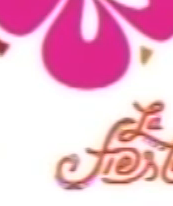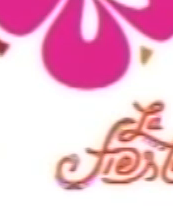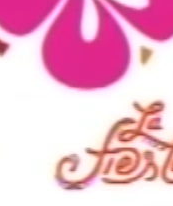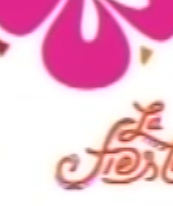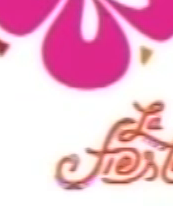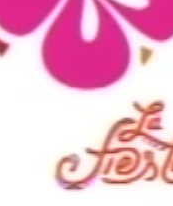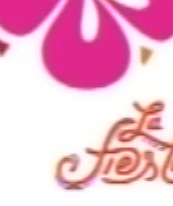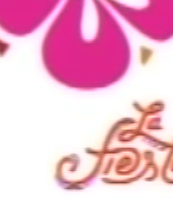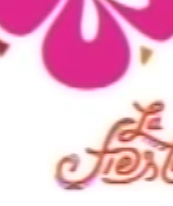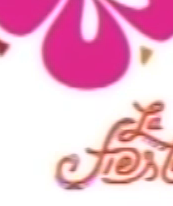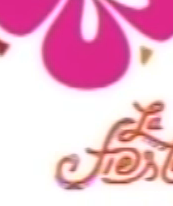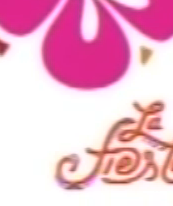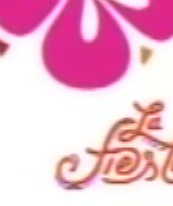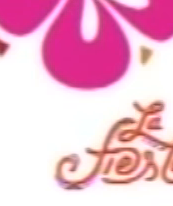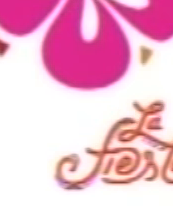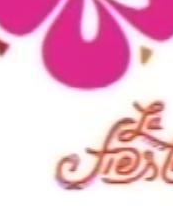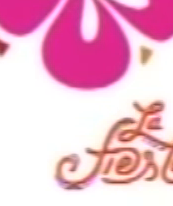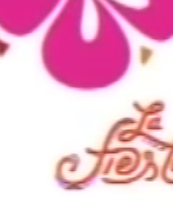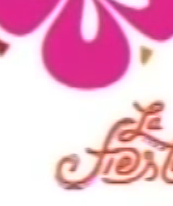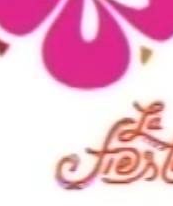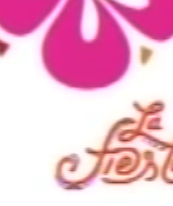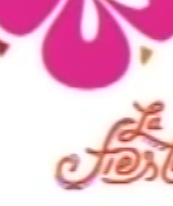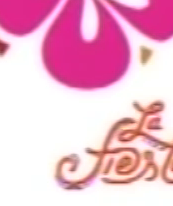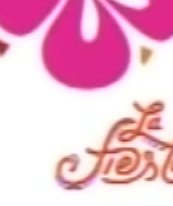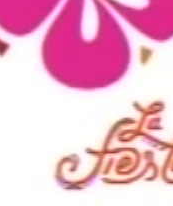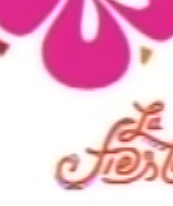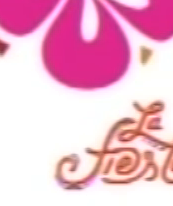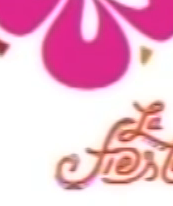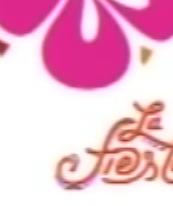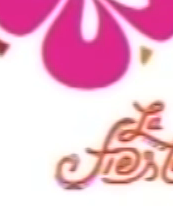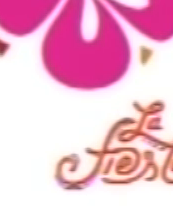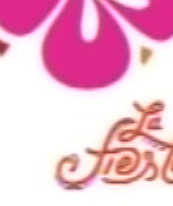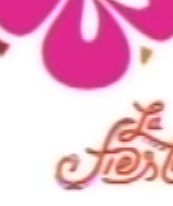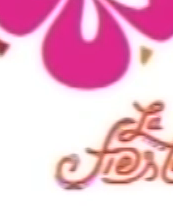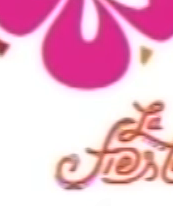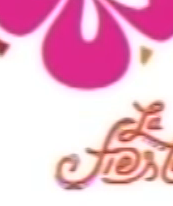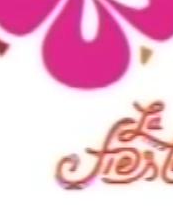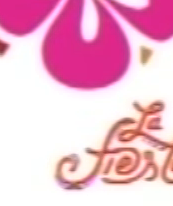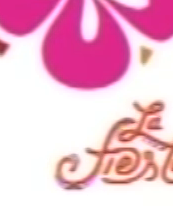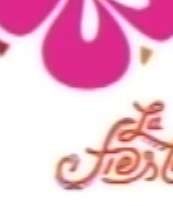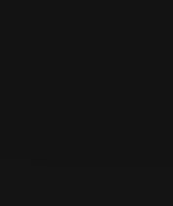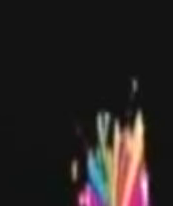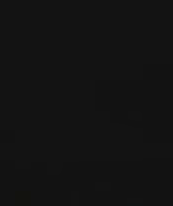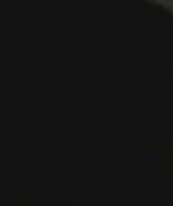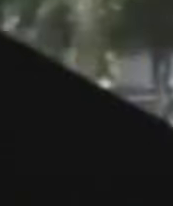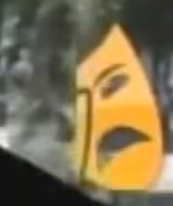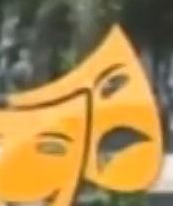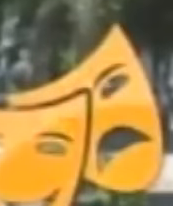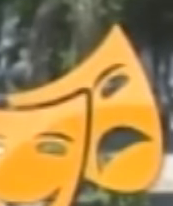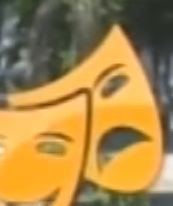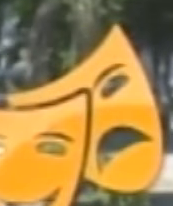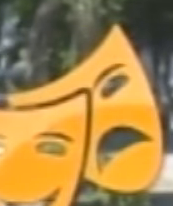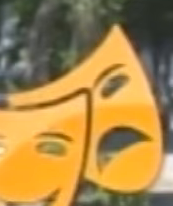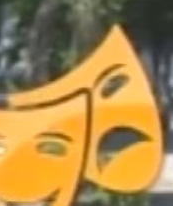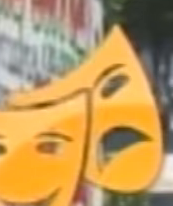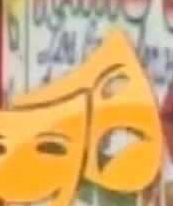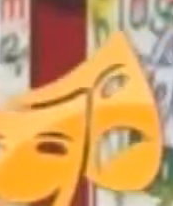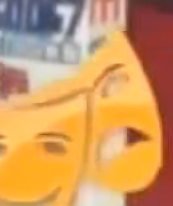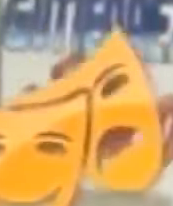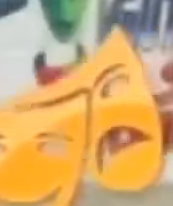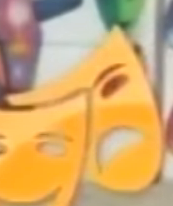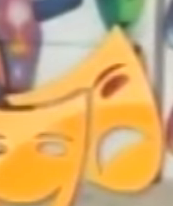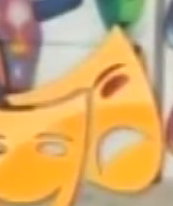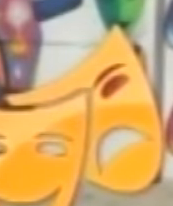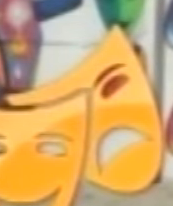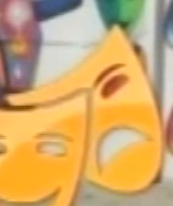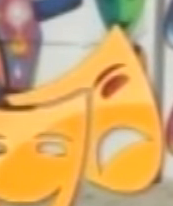fiesta es de todos, pa' que lo goce la gente. Y hasta más. Gran superconcierto domingo